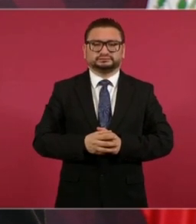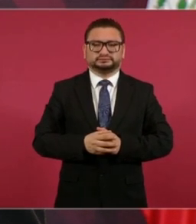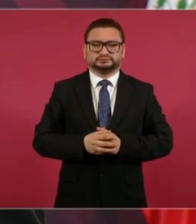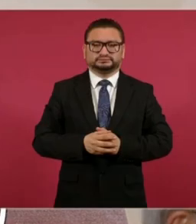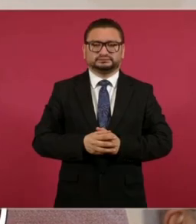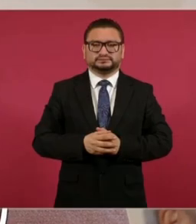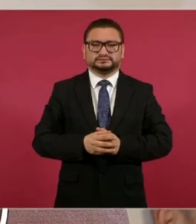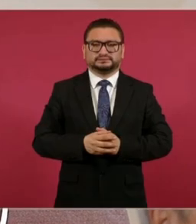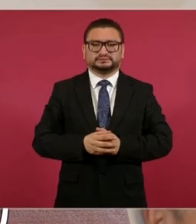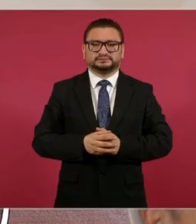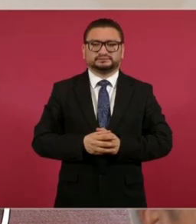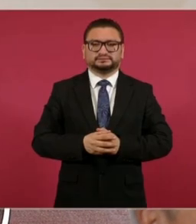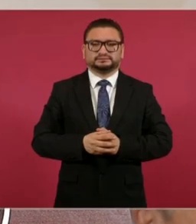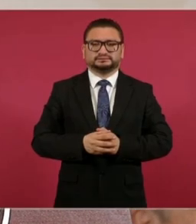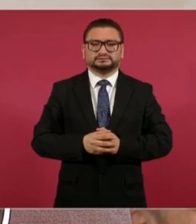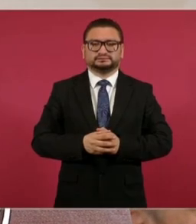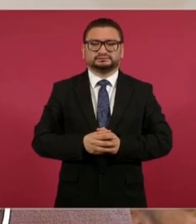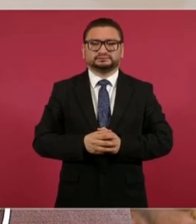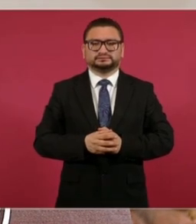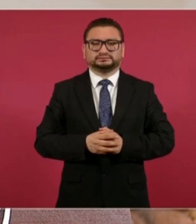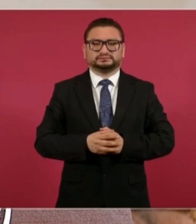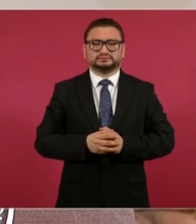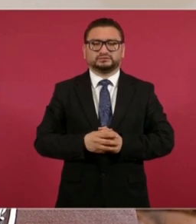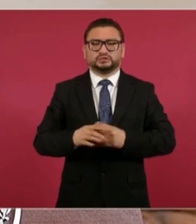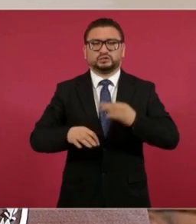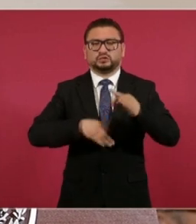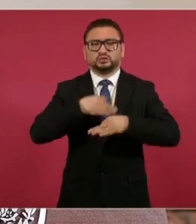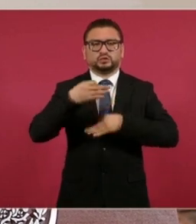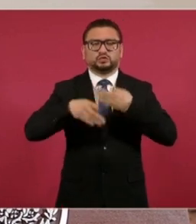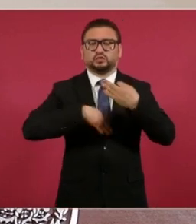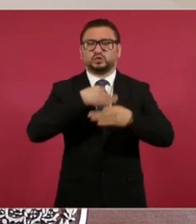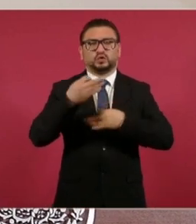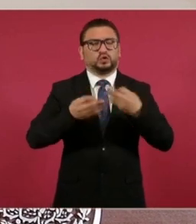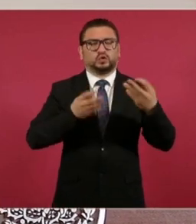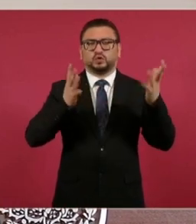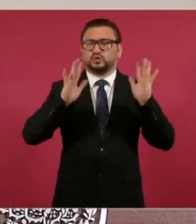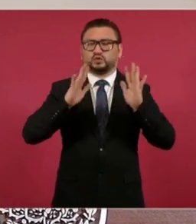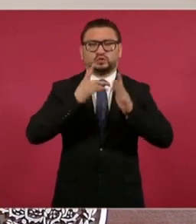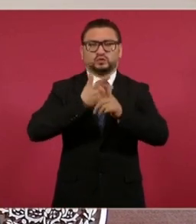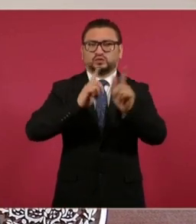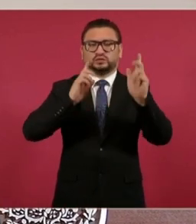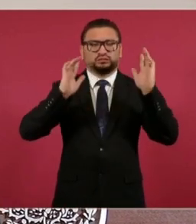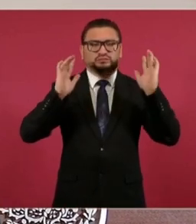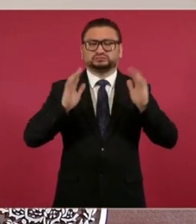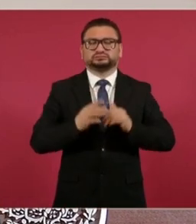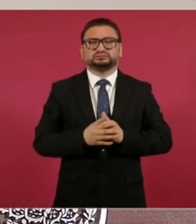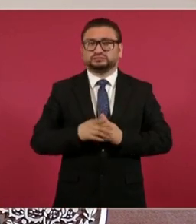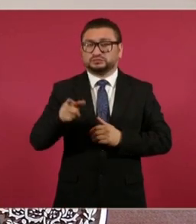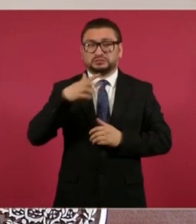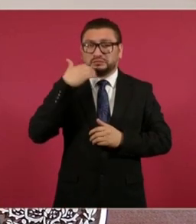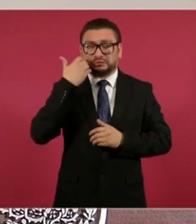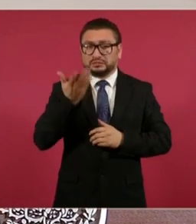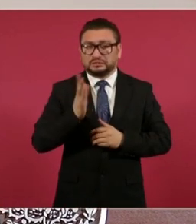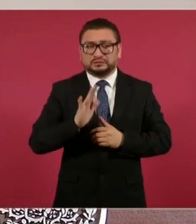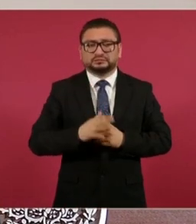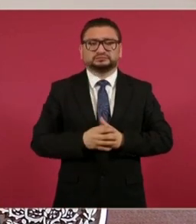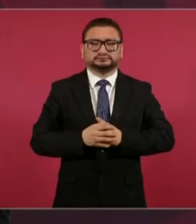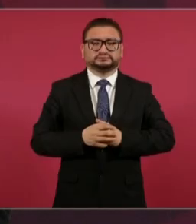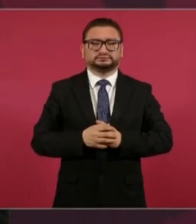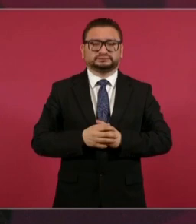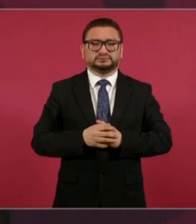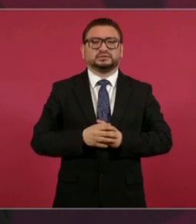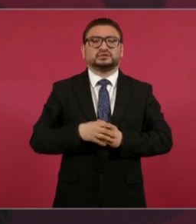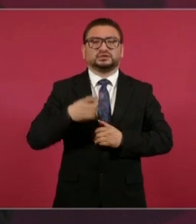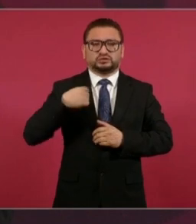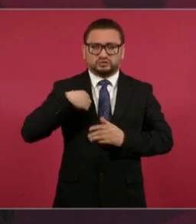ocultar que existen todavía todo este lo que quieran ya eh